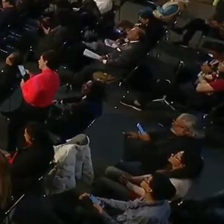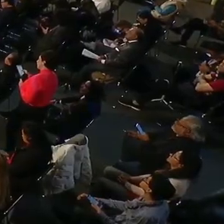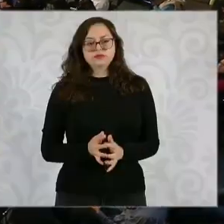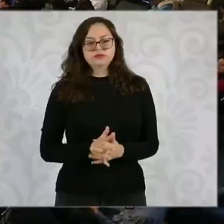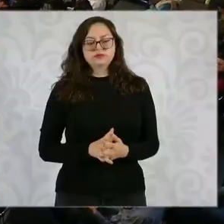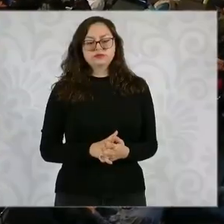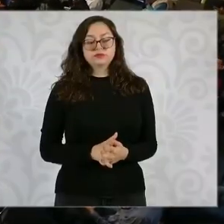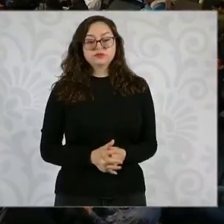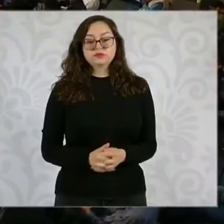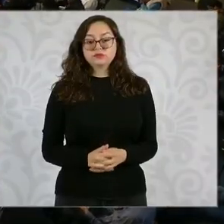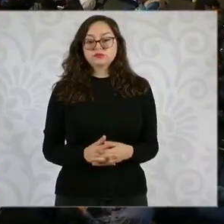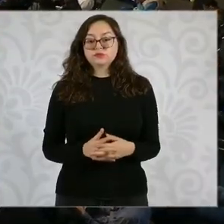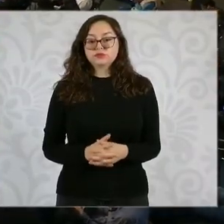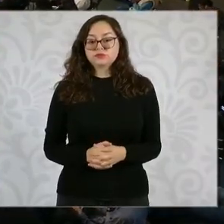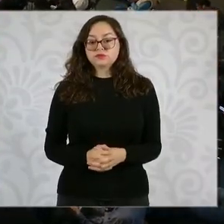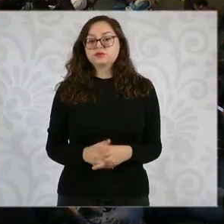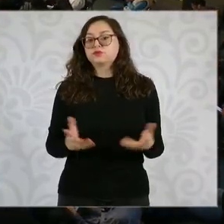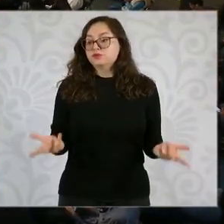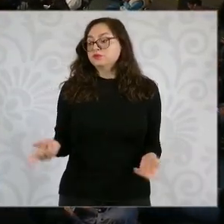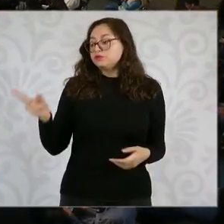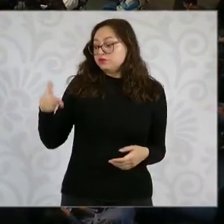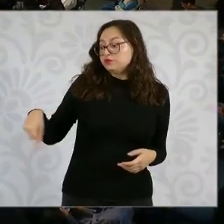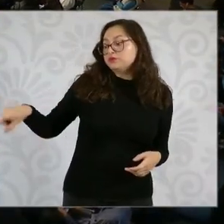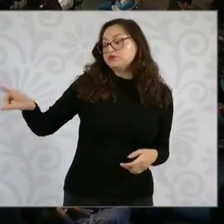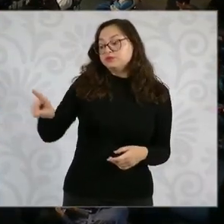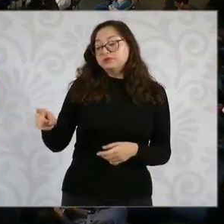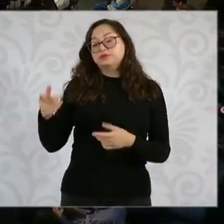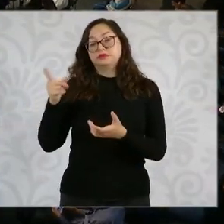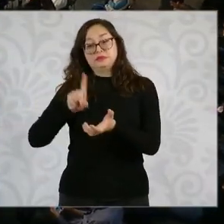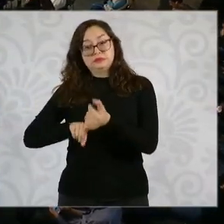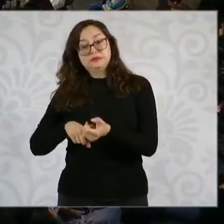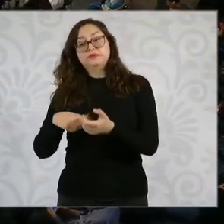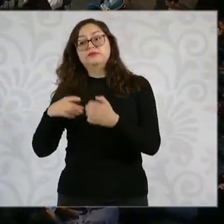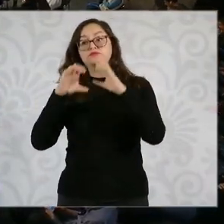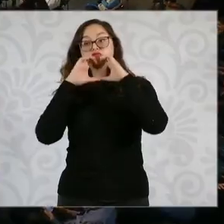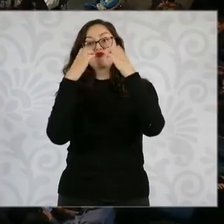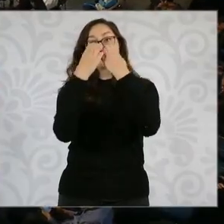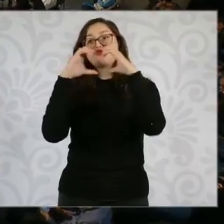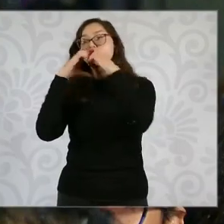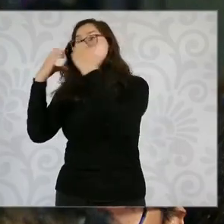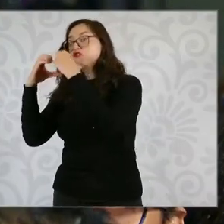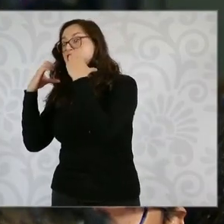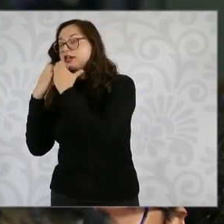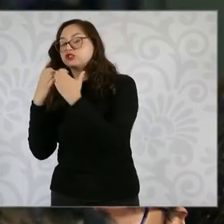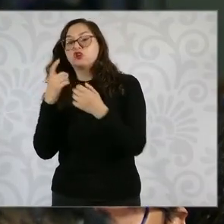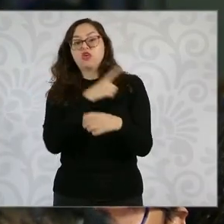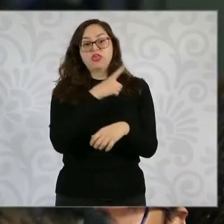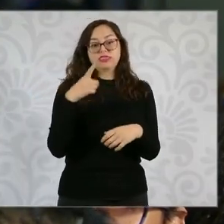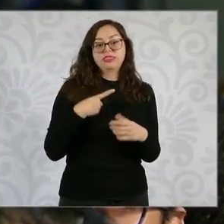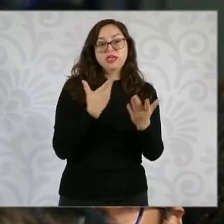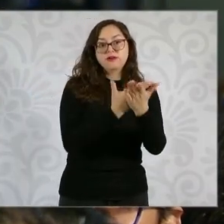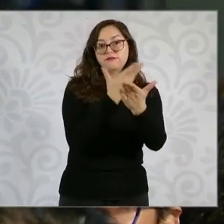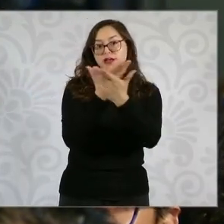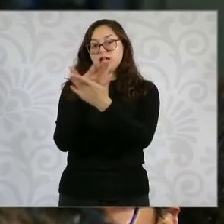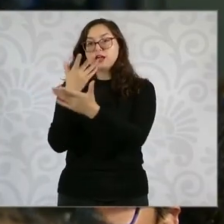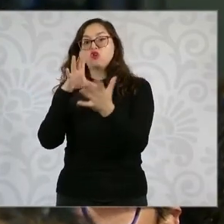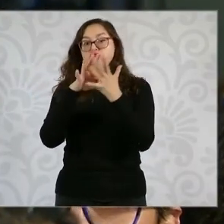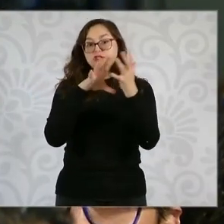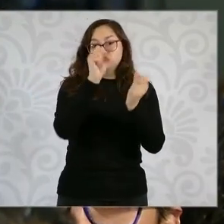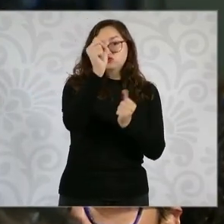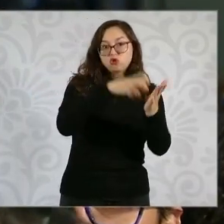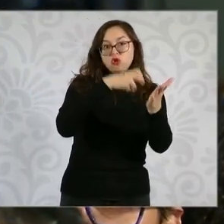para que metan el acelerador al tema y ya se ha llevado a los congresos locales en Veracruz? Todavía no hay una iniciativa